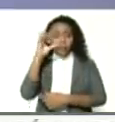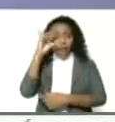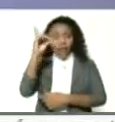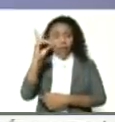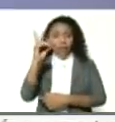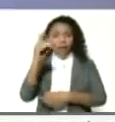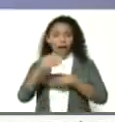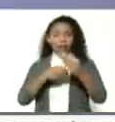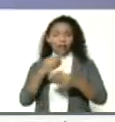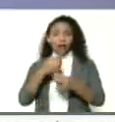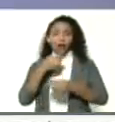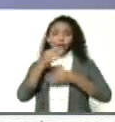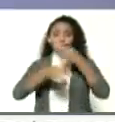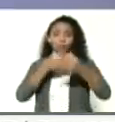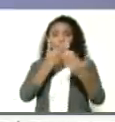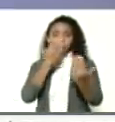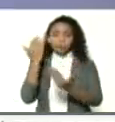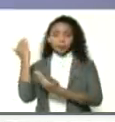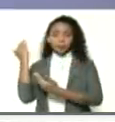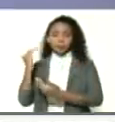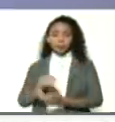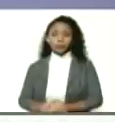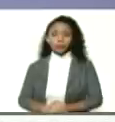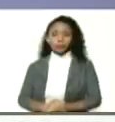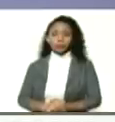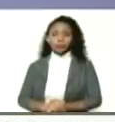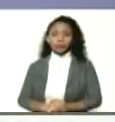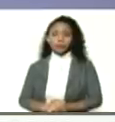Rodríguez Gómez, se dirige al país. Escuchemos.